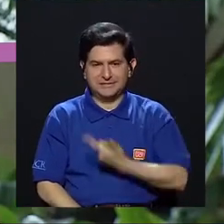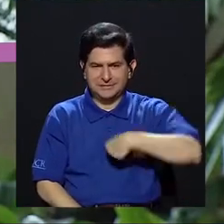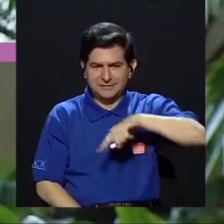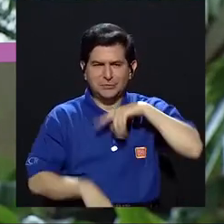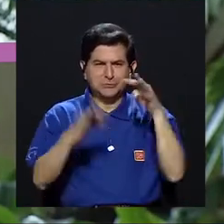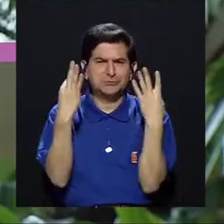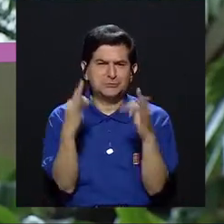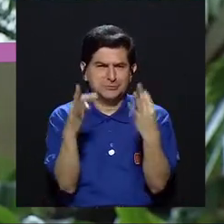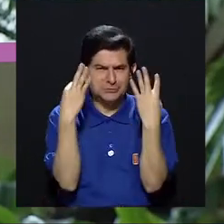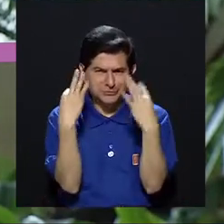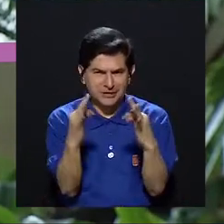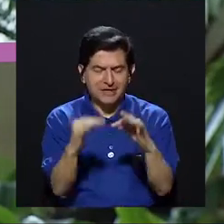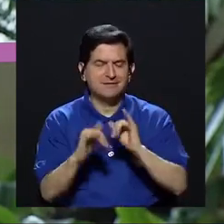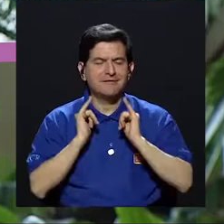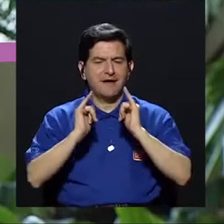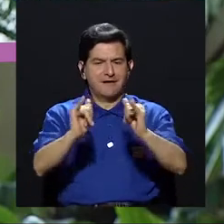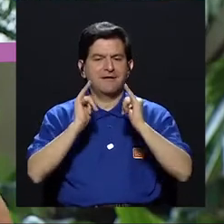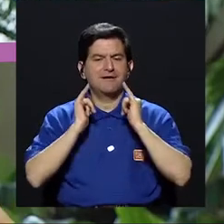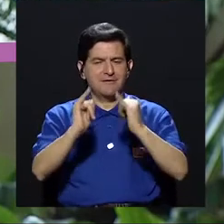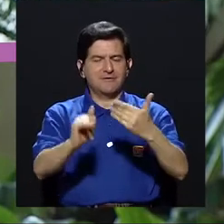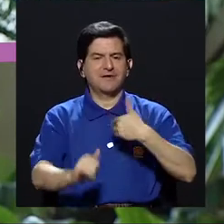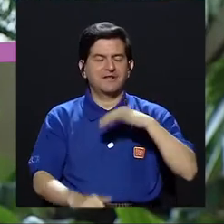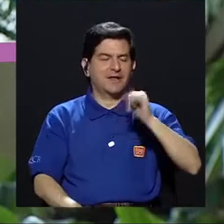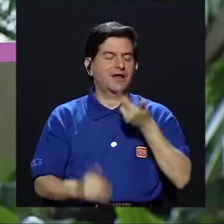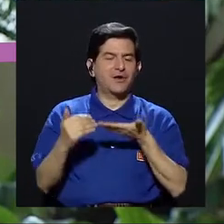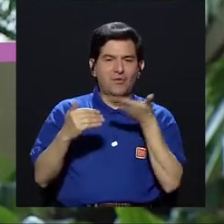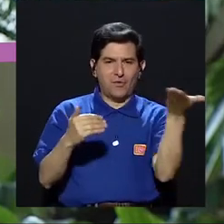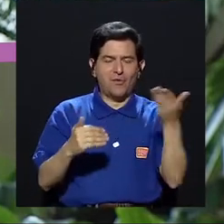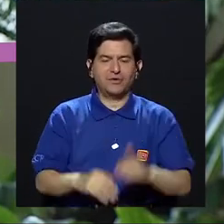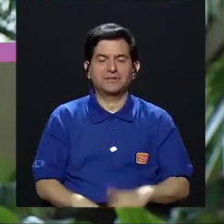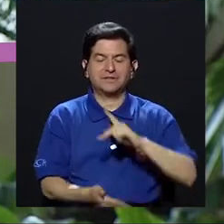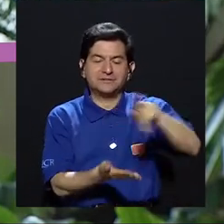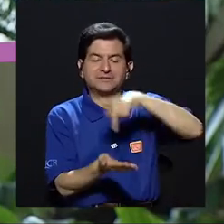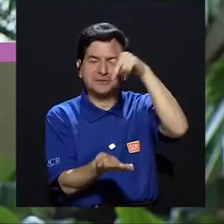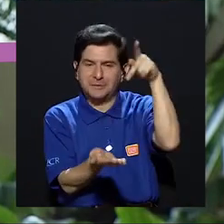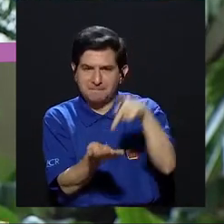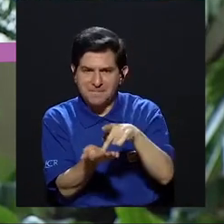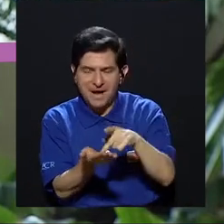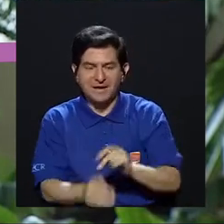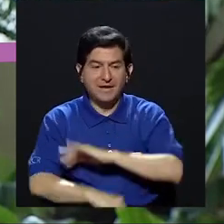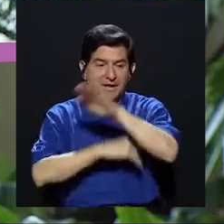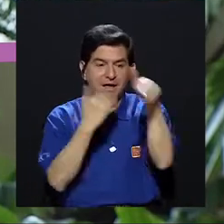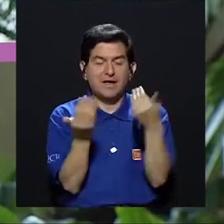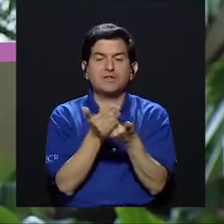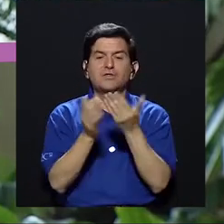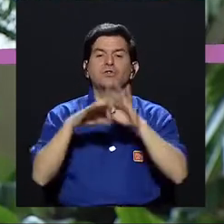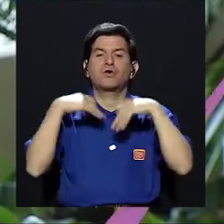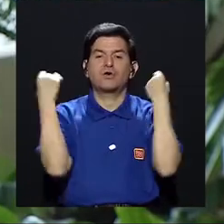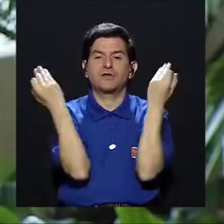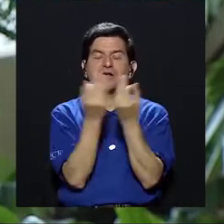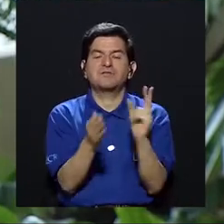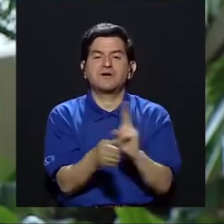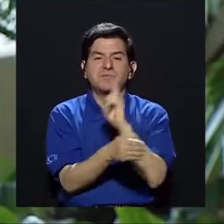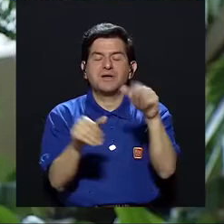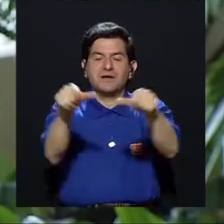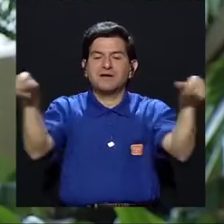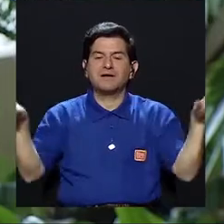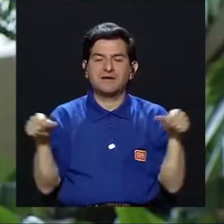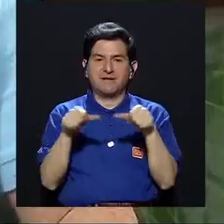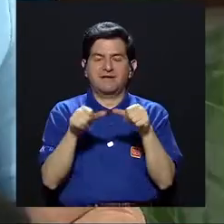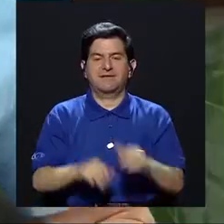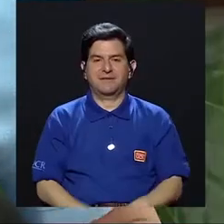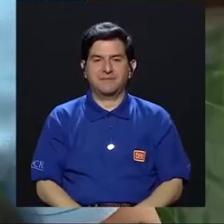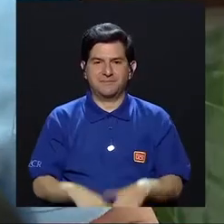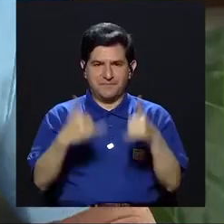nosotros procuramos que también hayan otros elementos en los parques para que toda la familia pueda hacer uso de esas áreas.